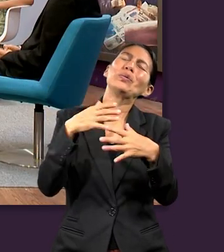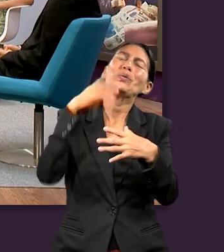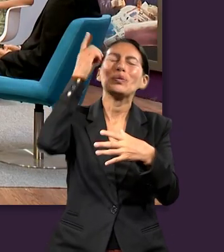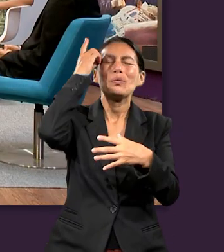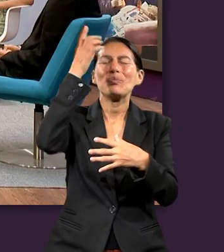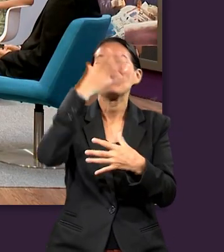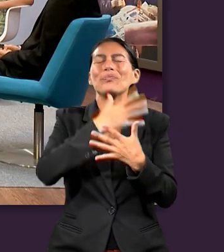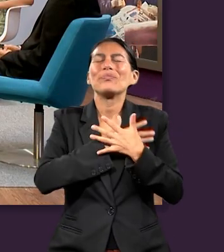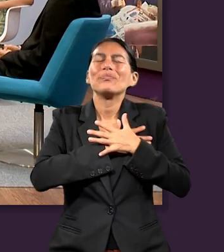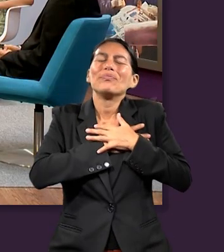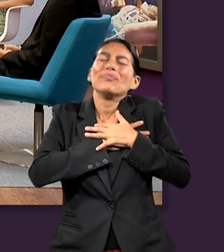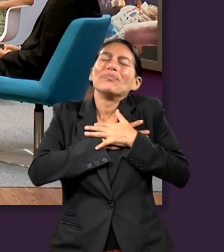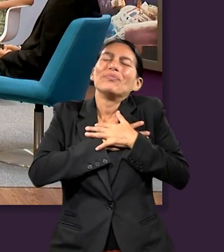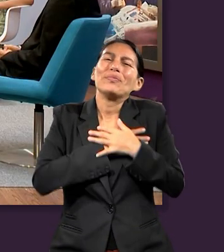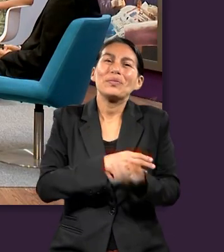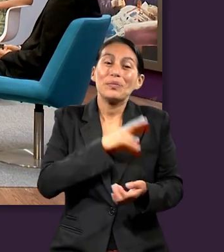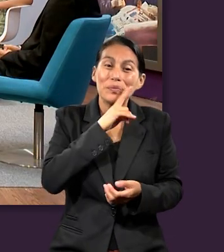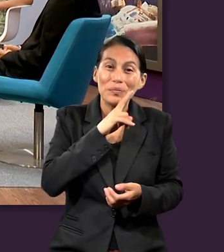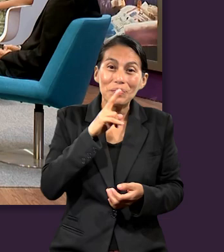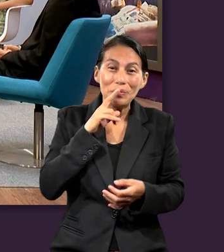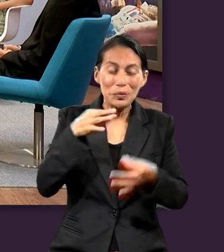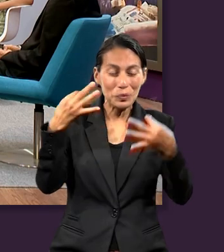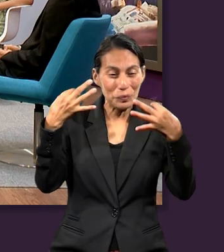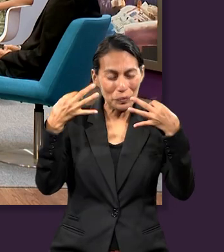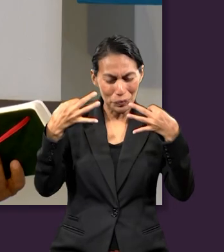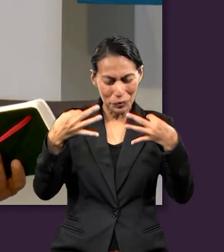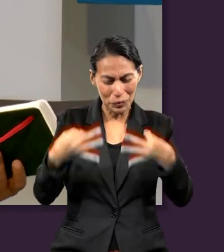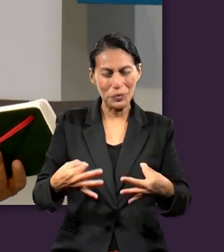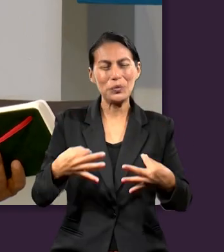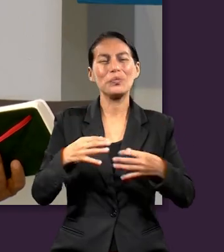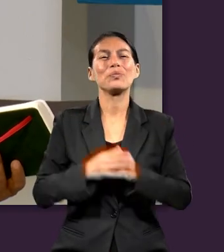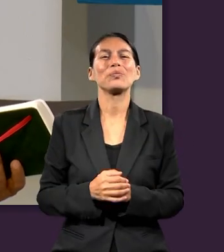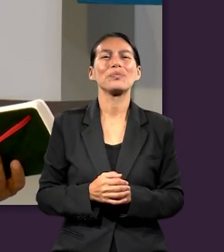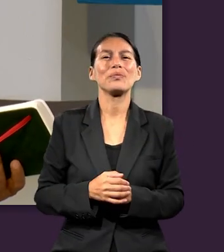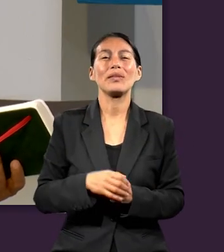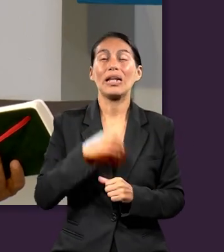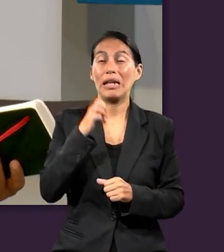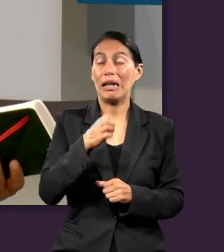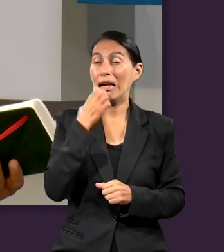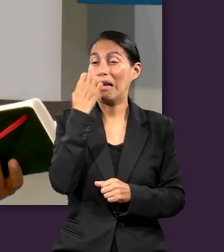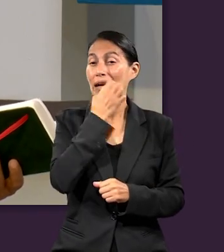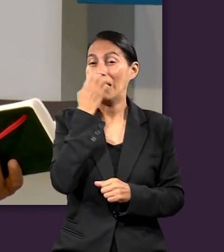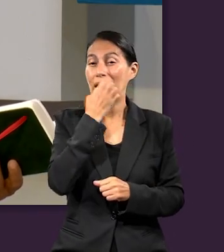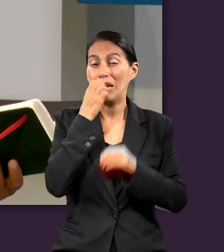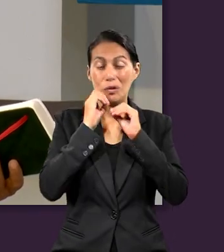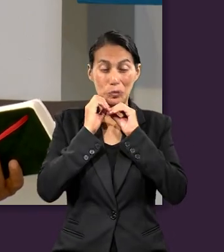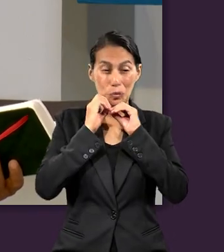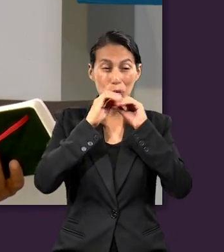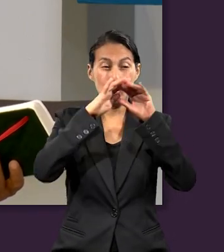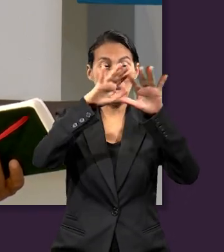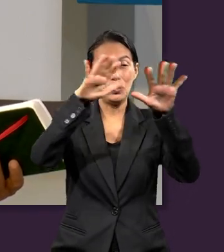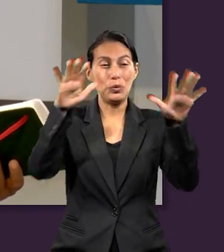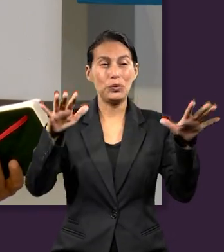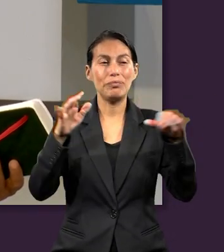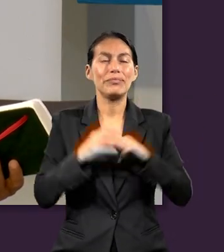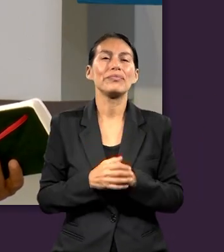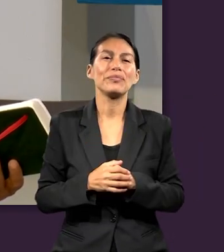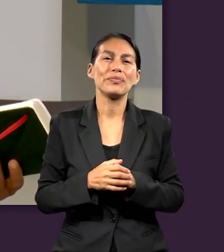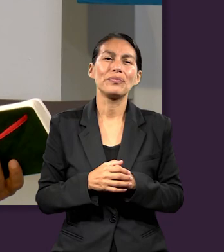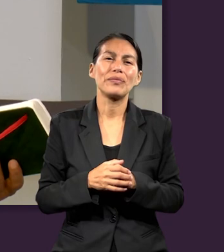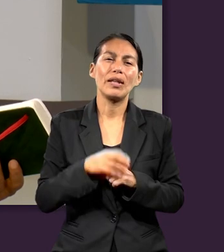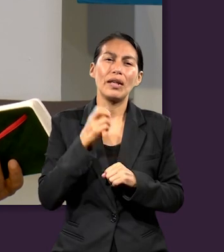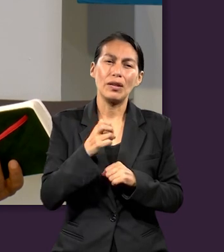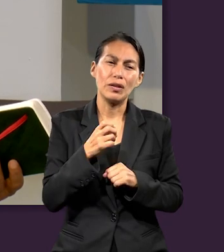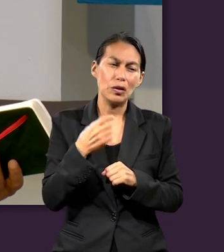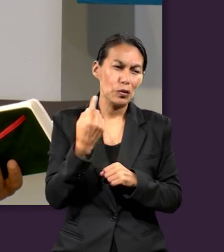que es una buena noticia al final porque es el evangelio es es la última comunicación del Evangelio del